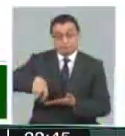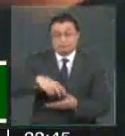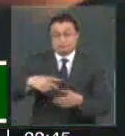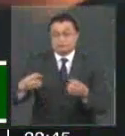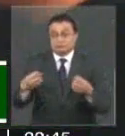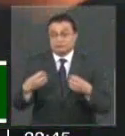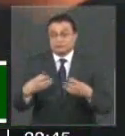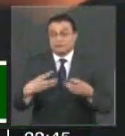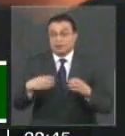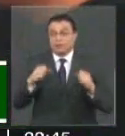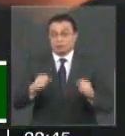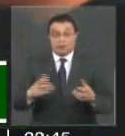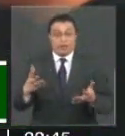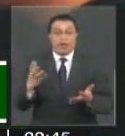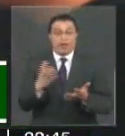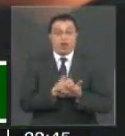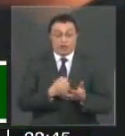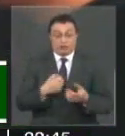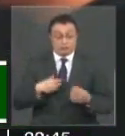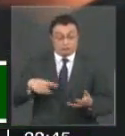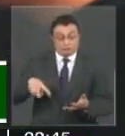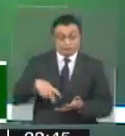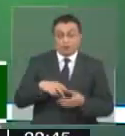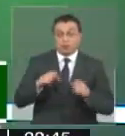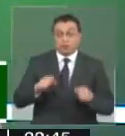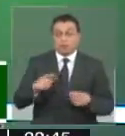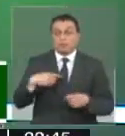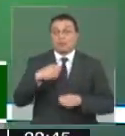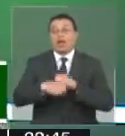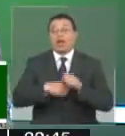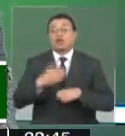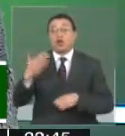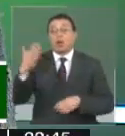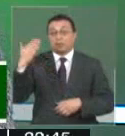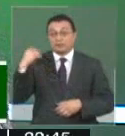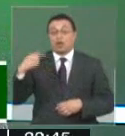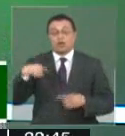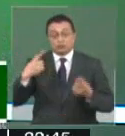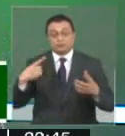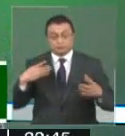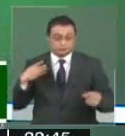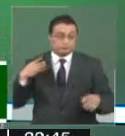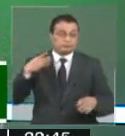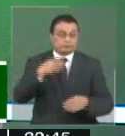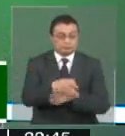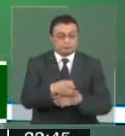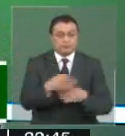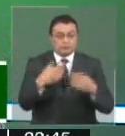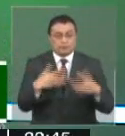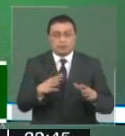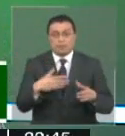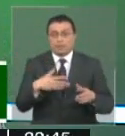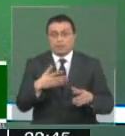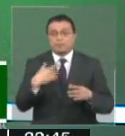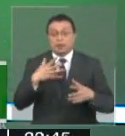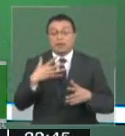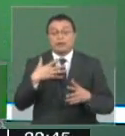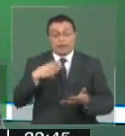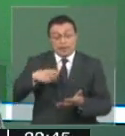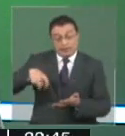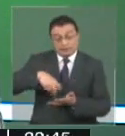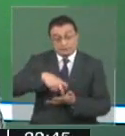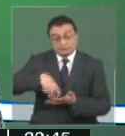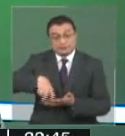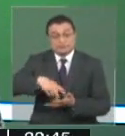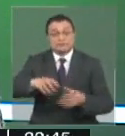matriculo si logra un poquito lo que hace. El año pasado con Andes Mágico me llevaron más que a esquiar con ellos,